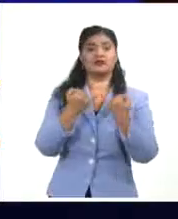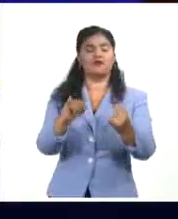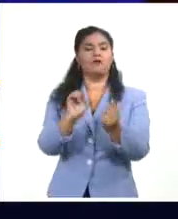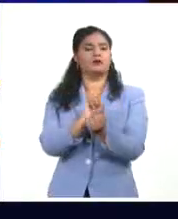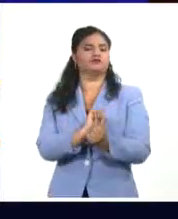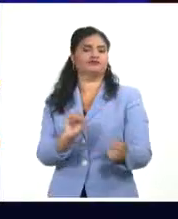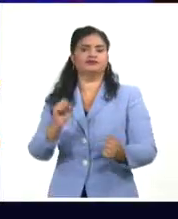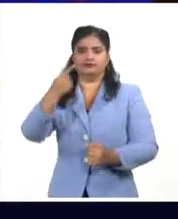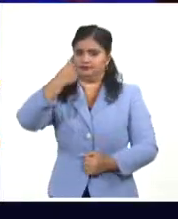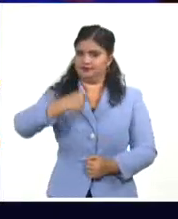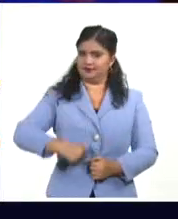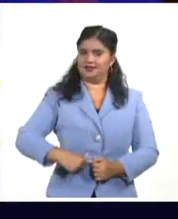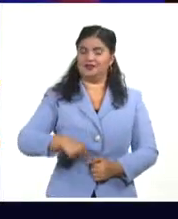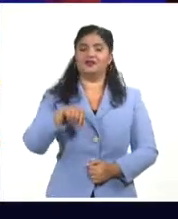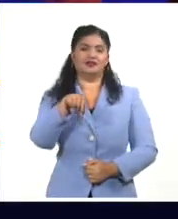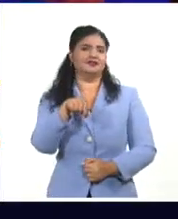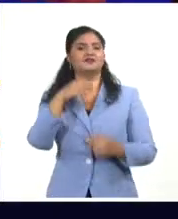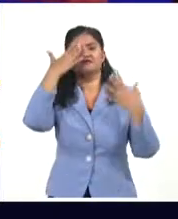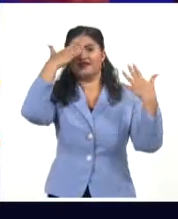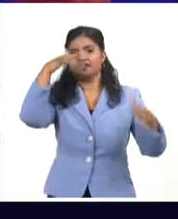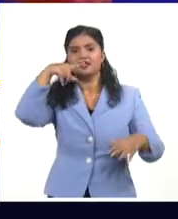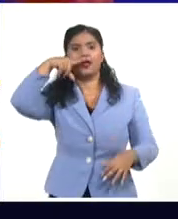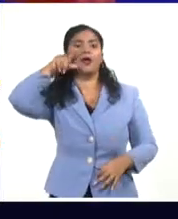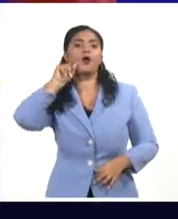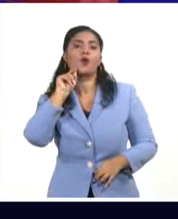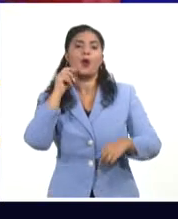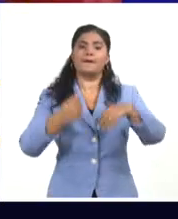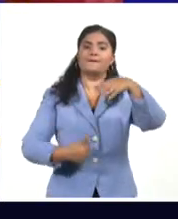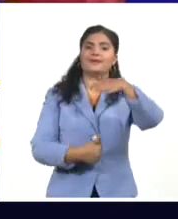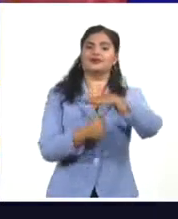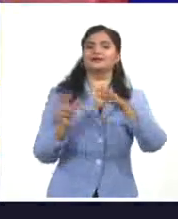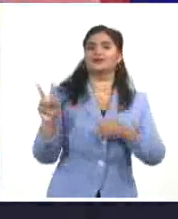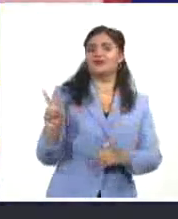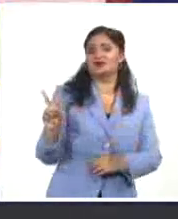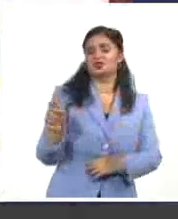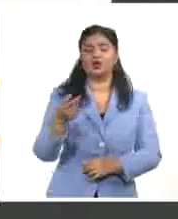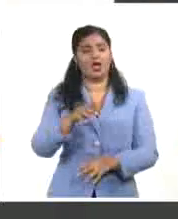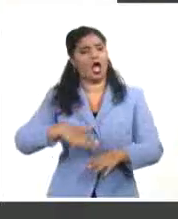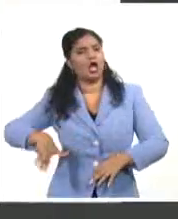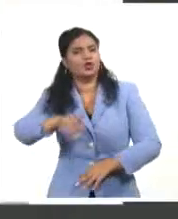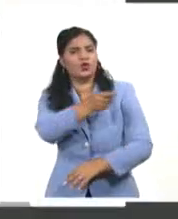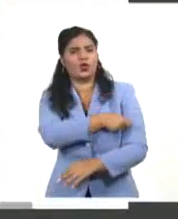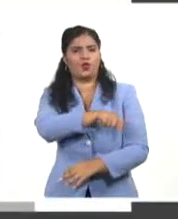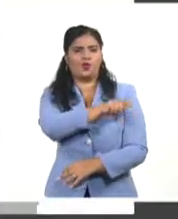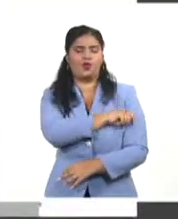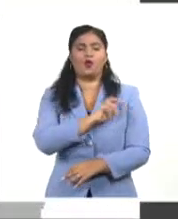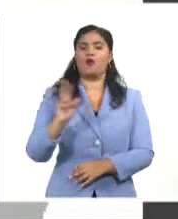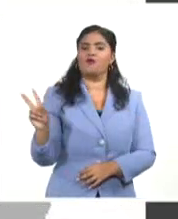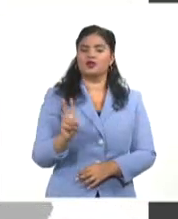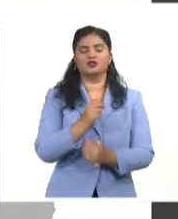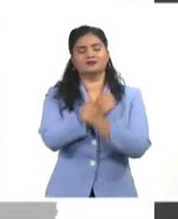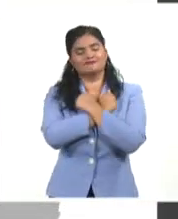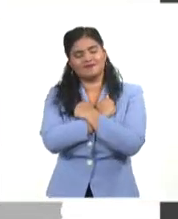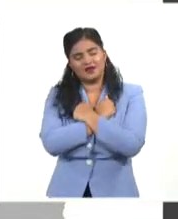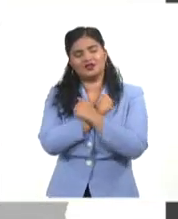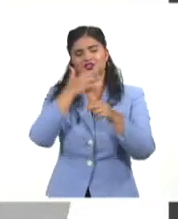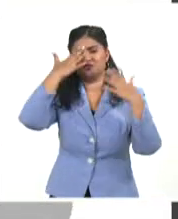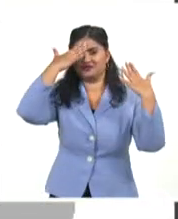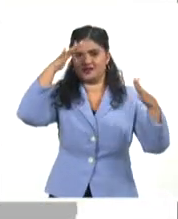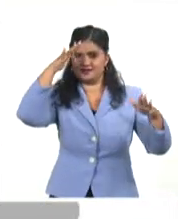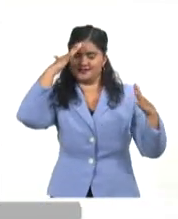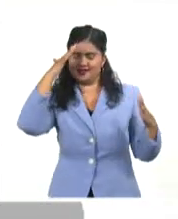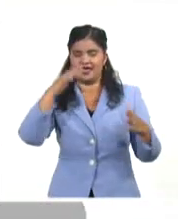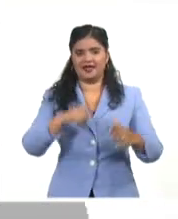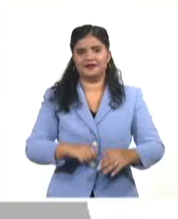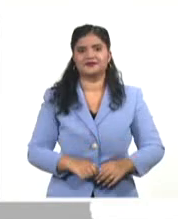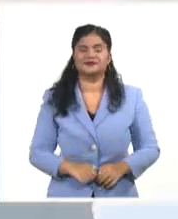Al hermano Nicolás Maduro y al querido pueblo venezolano, nuestro abrazo y felicidades". En la misma red social, el miembro del Buró